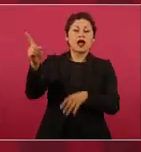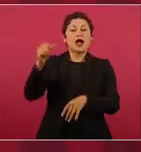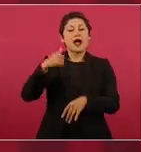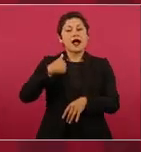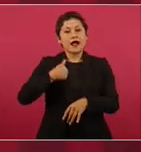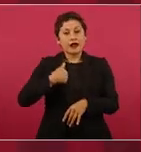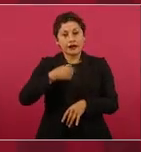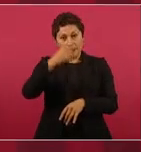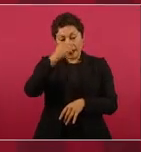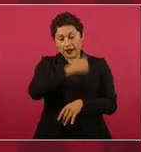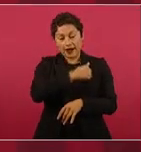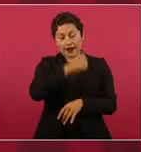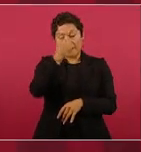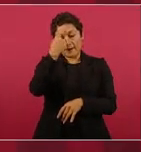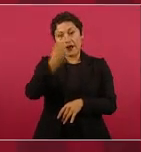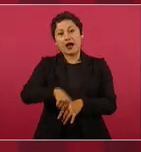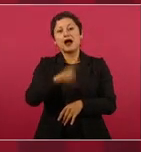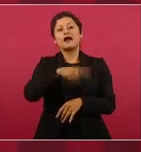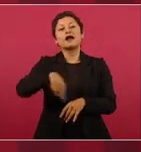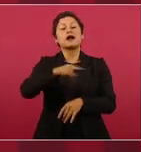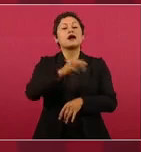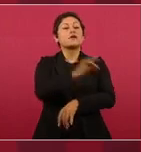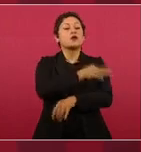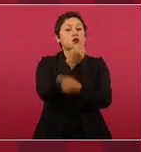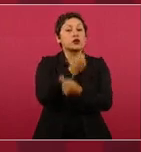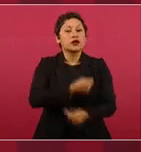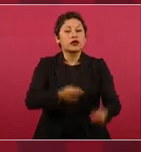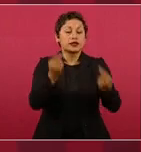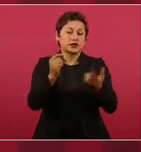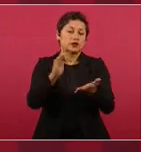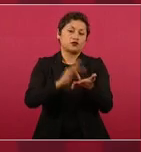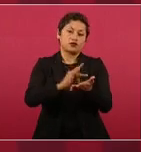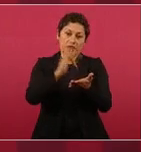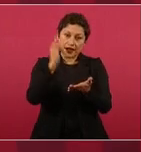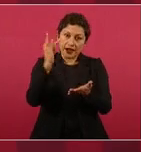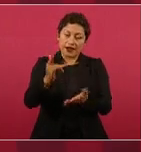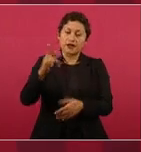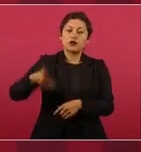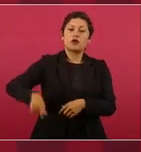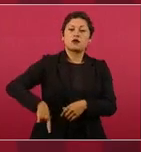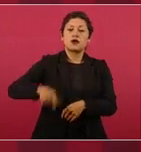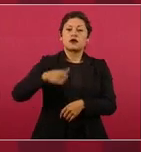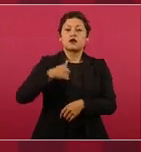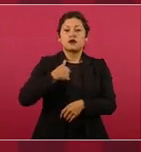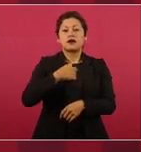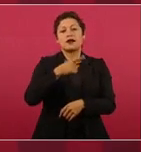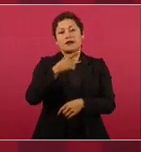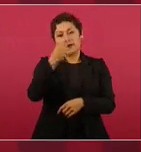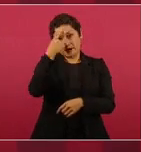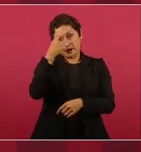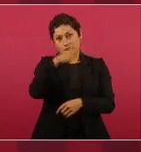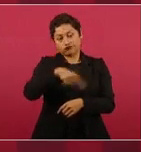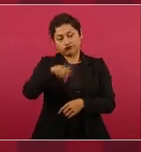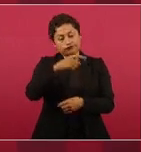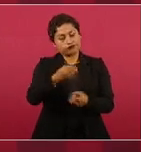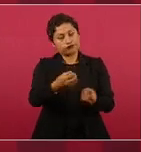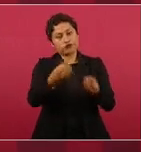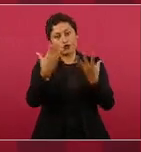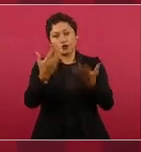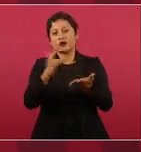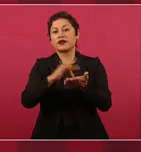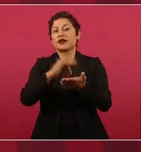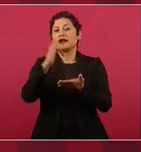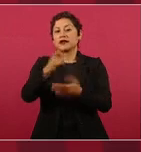vacunas pediátricas de 12 a 17 años. Agradecemos al gobierno de Canadá su generosidad y las estaremos administrando